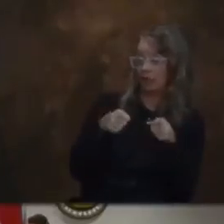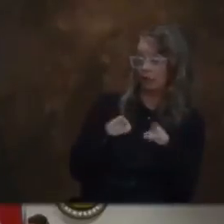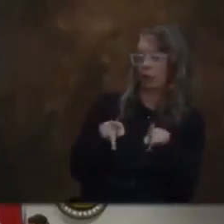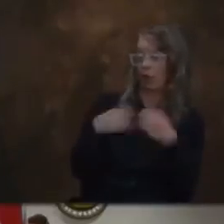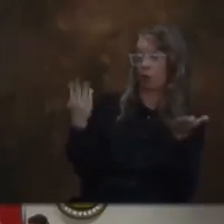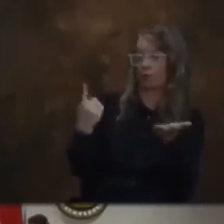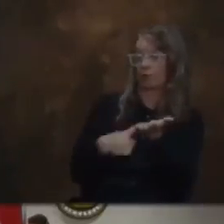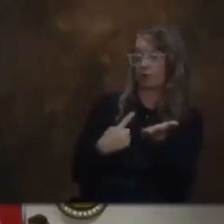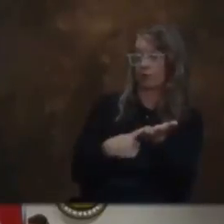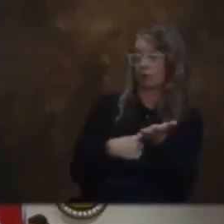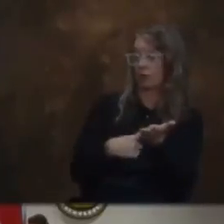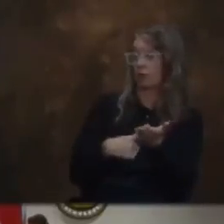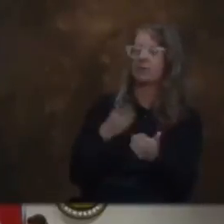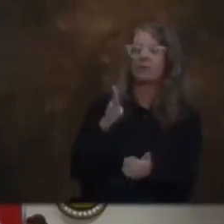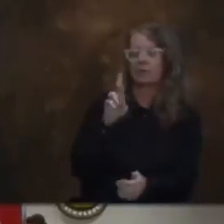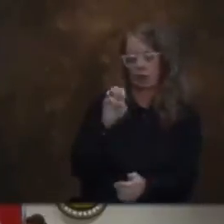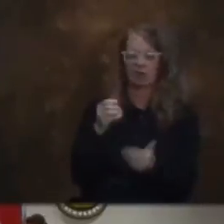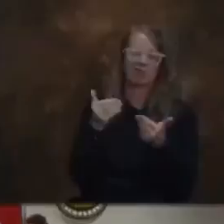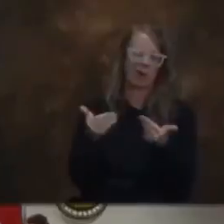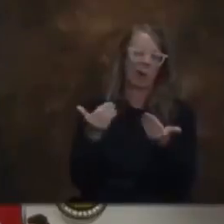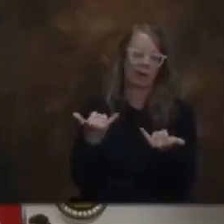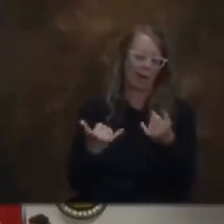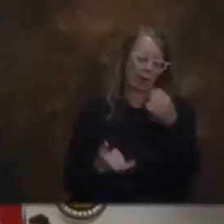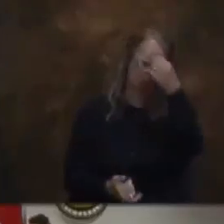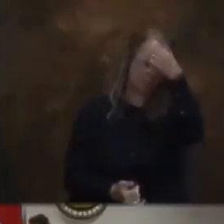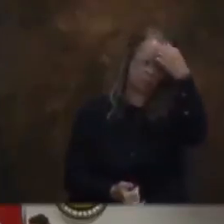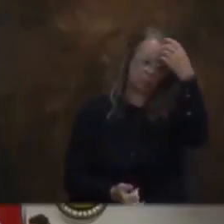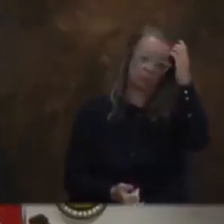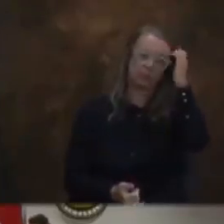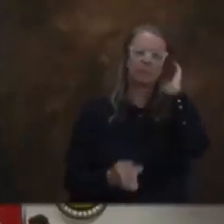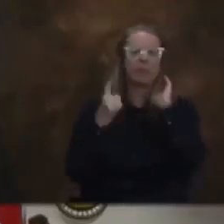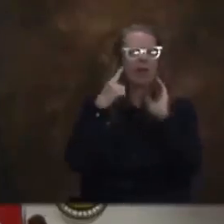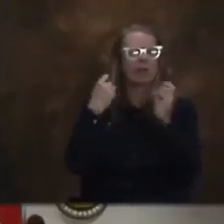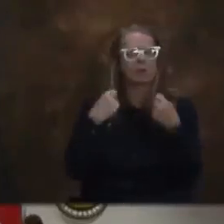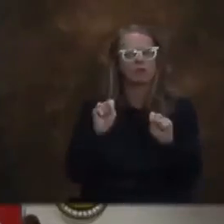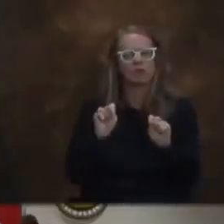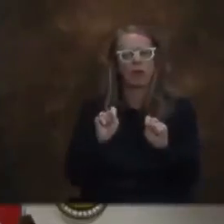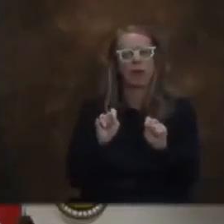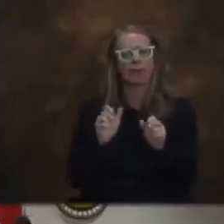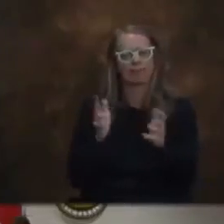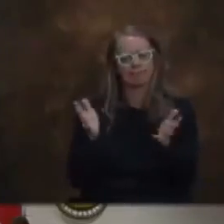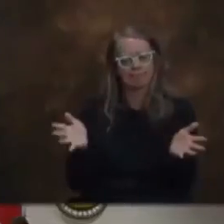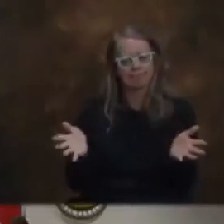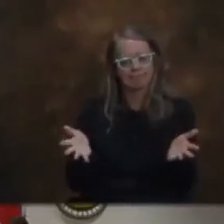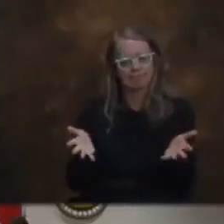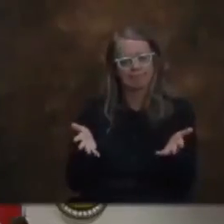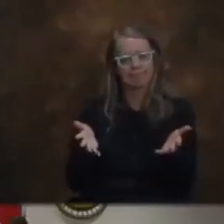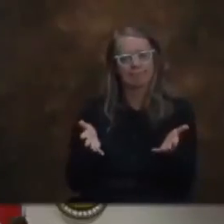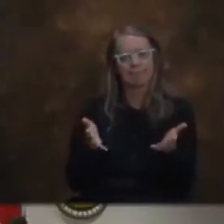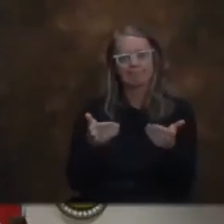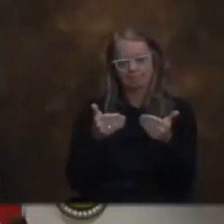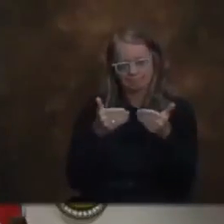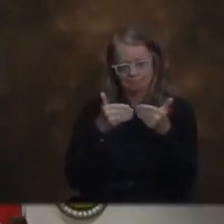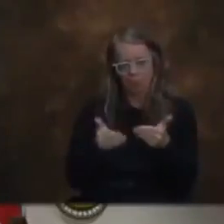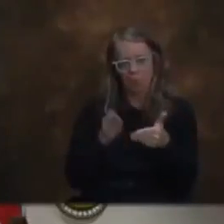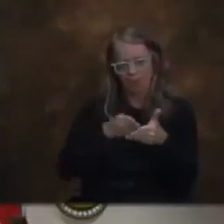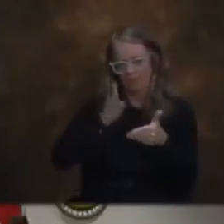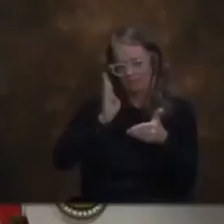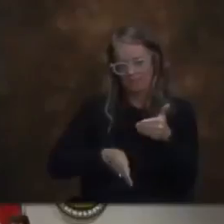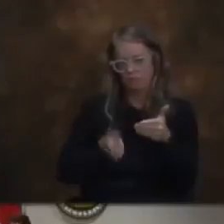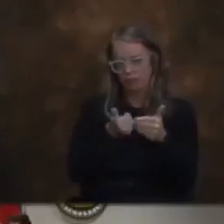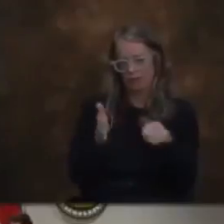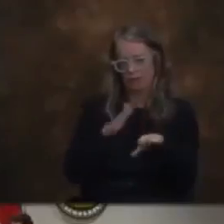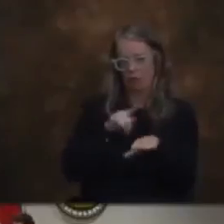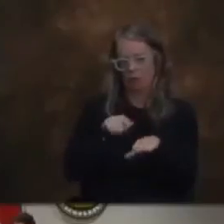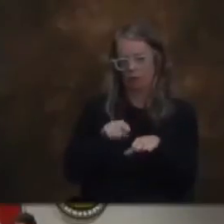porque creo que deberíamos comenzar a seguir avanzando de la discusión